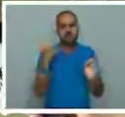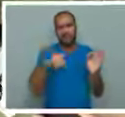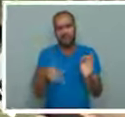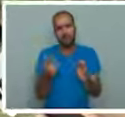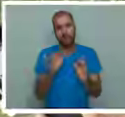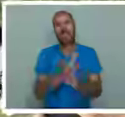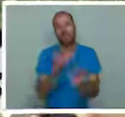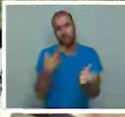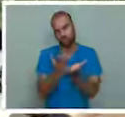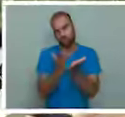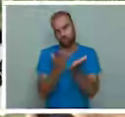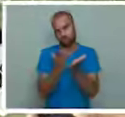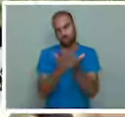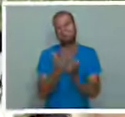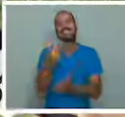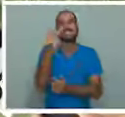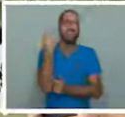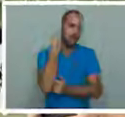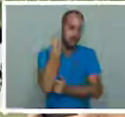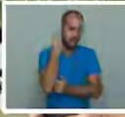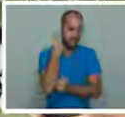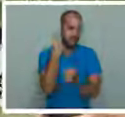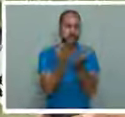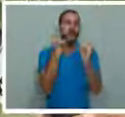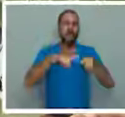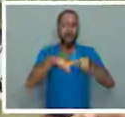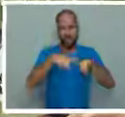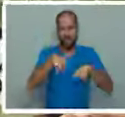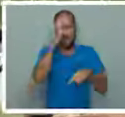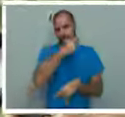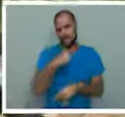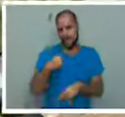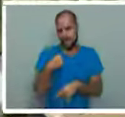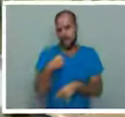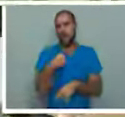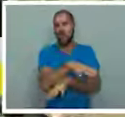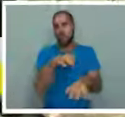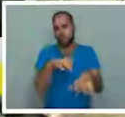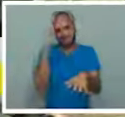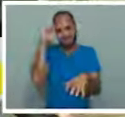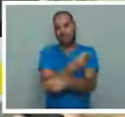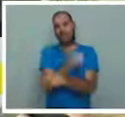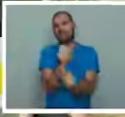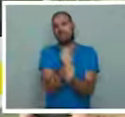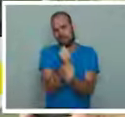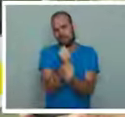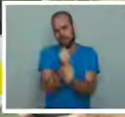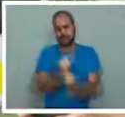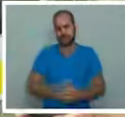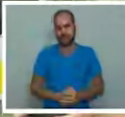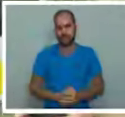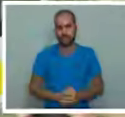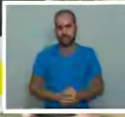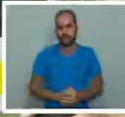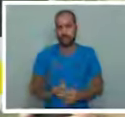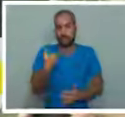el concurso del trabajador me gusta y es lo que voy a seguir siendo el resto de vida porque es algo que